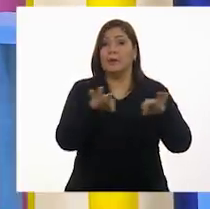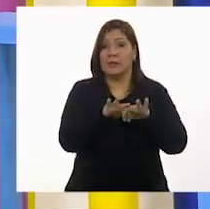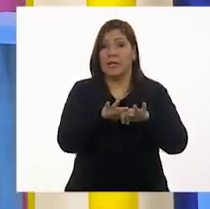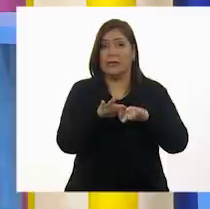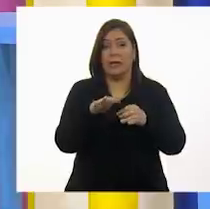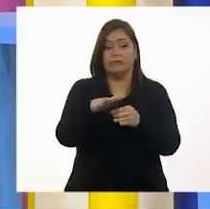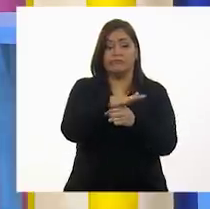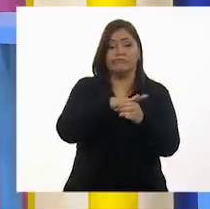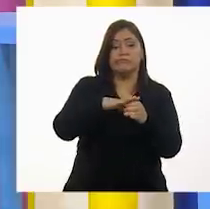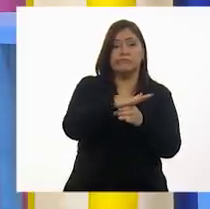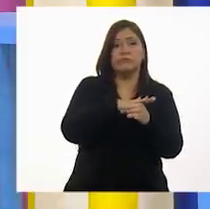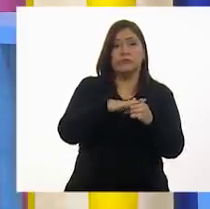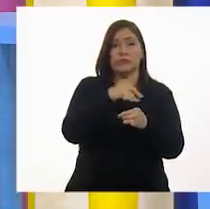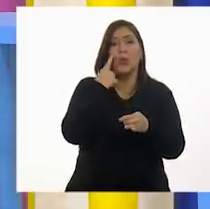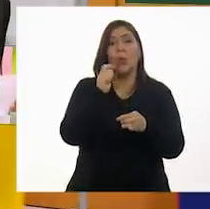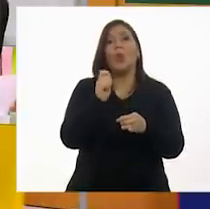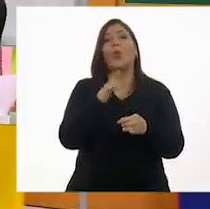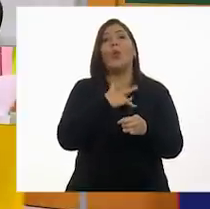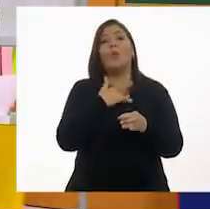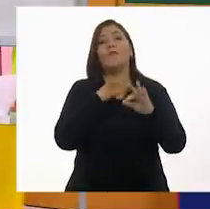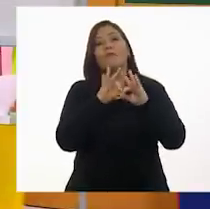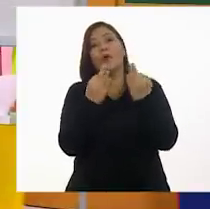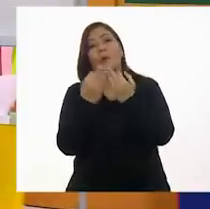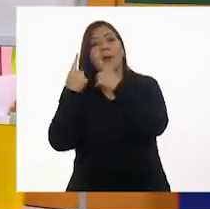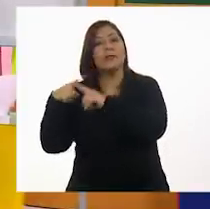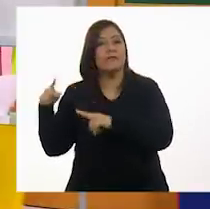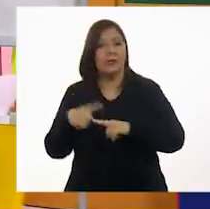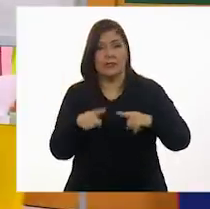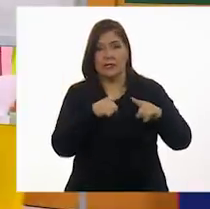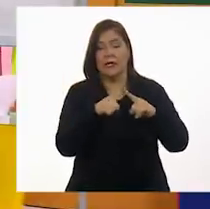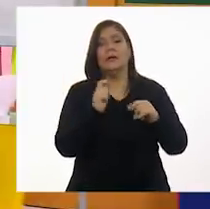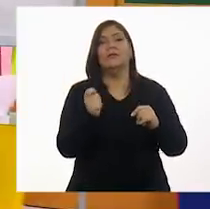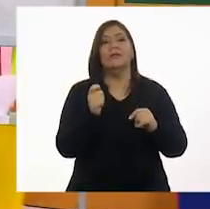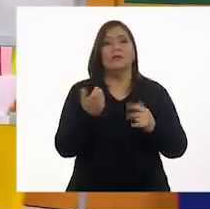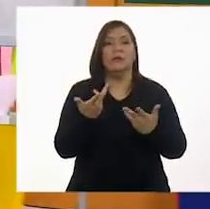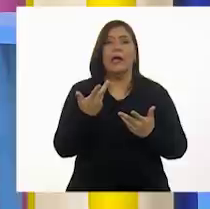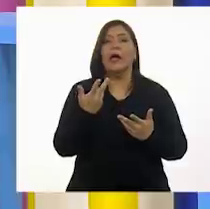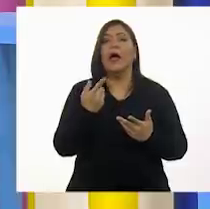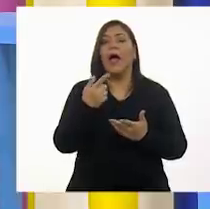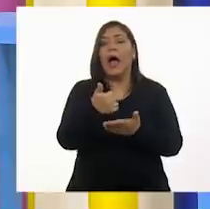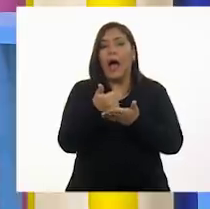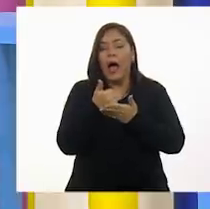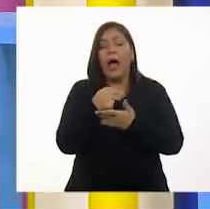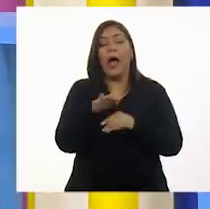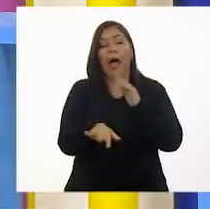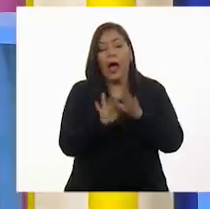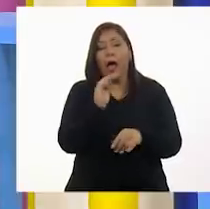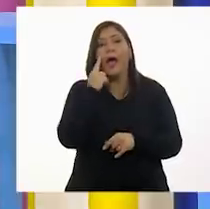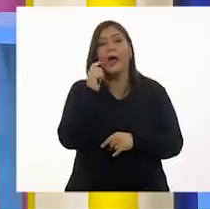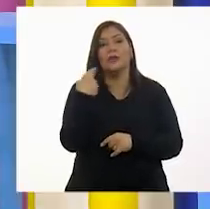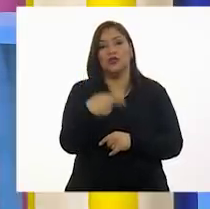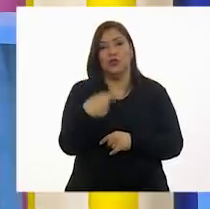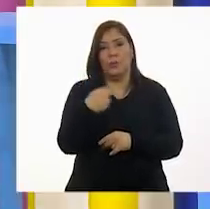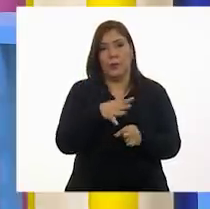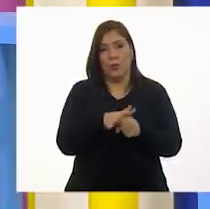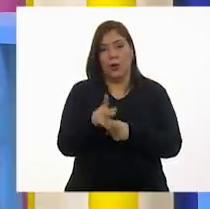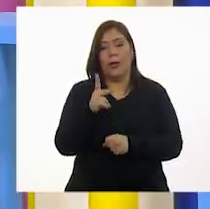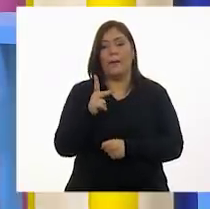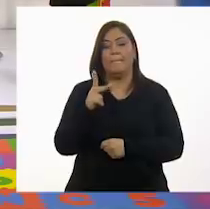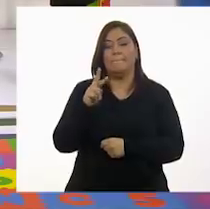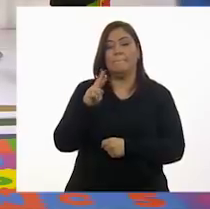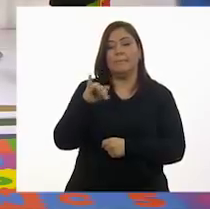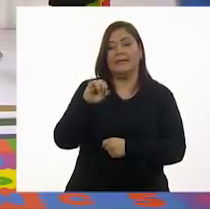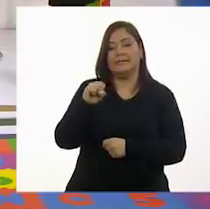son diferentes figuras geométricas y nos ayudan a encontrar el nombre del prisma, que sería